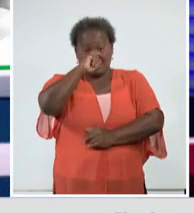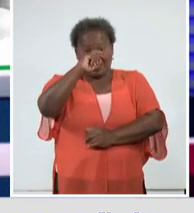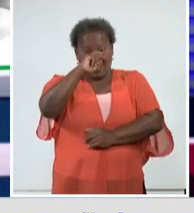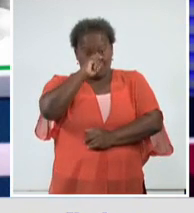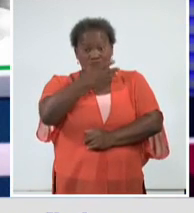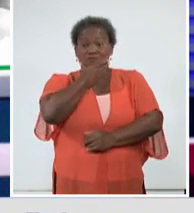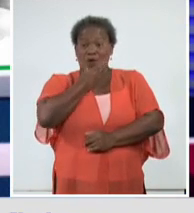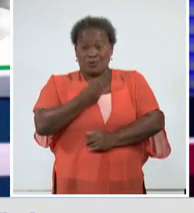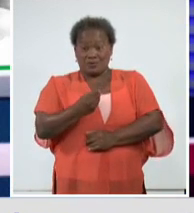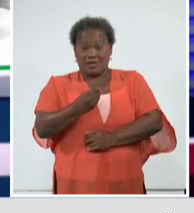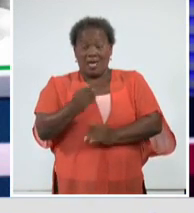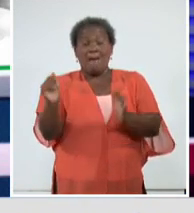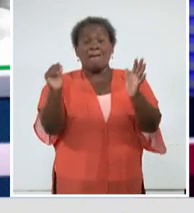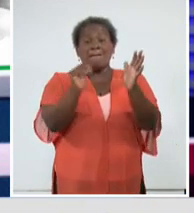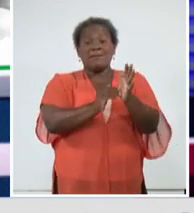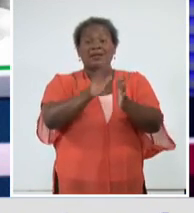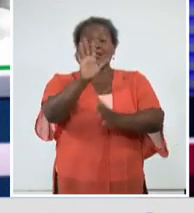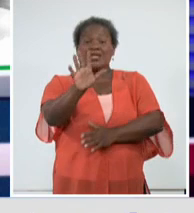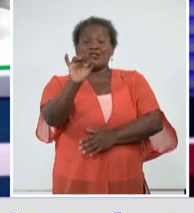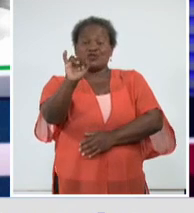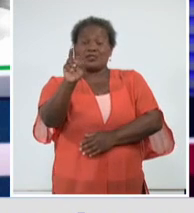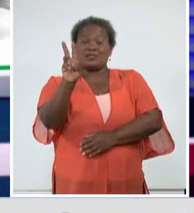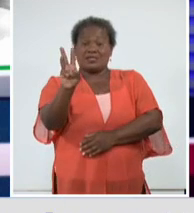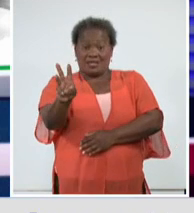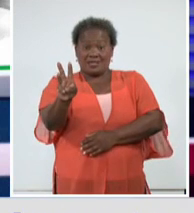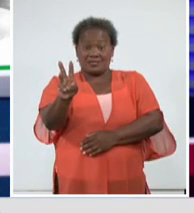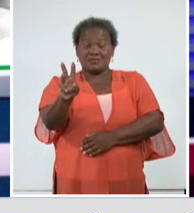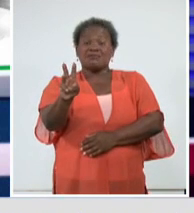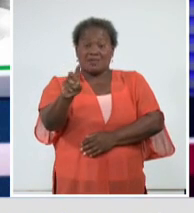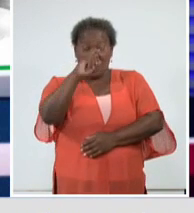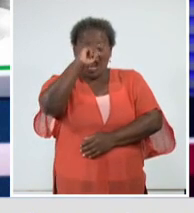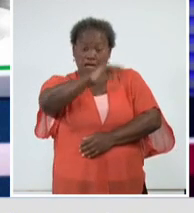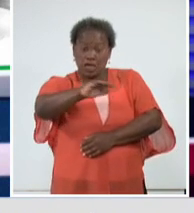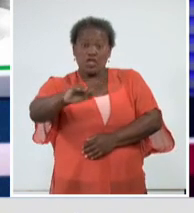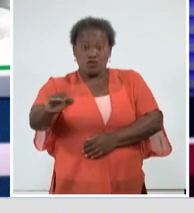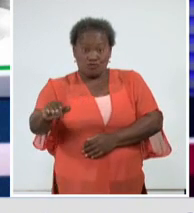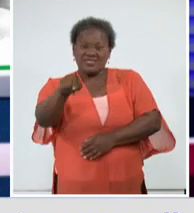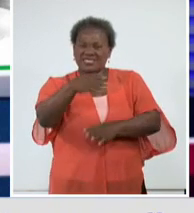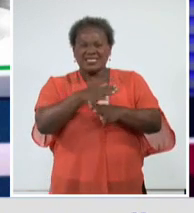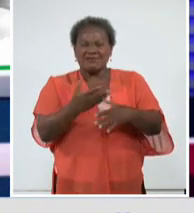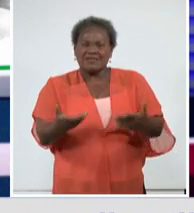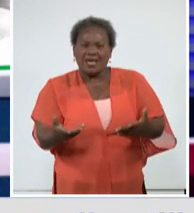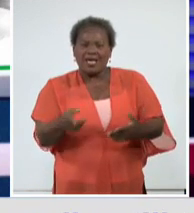y 1.563 casos pediátricos. Esto significa el